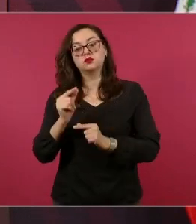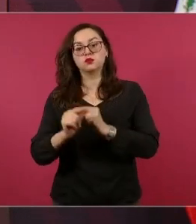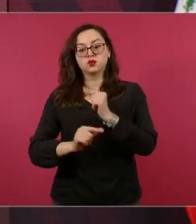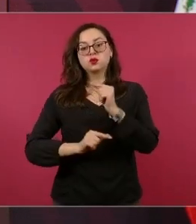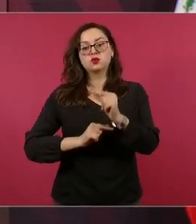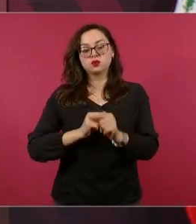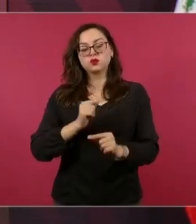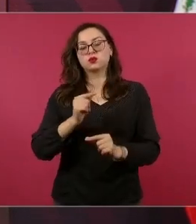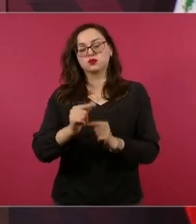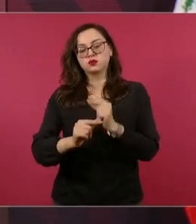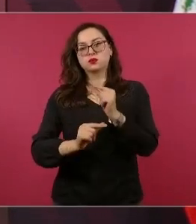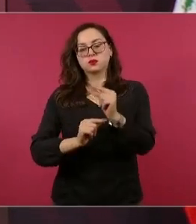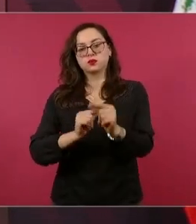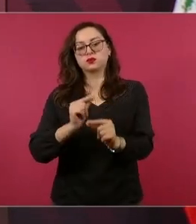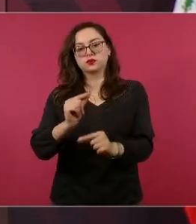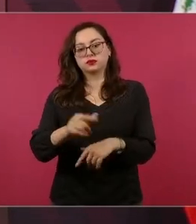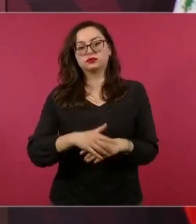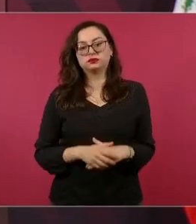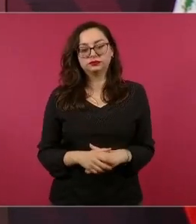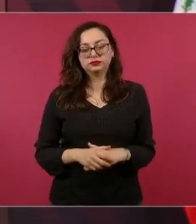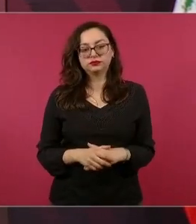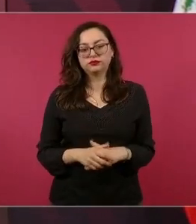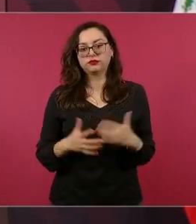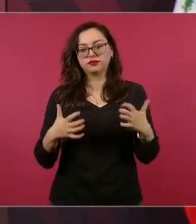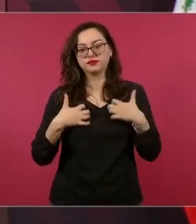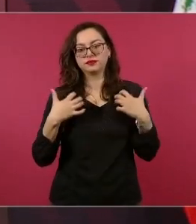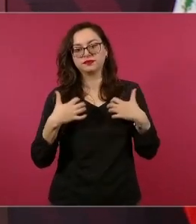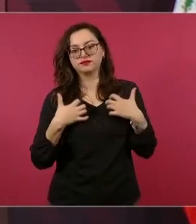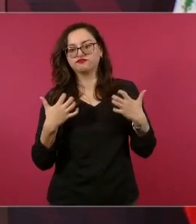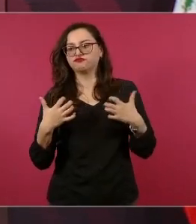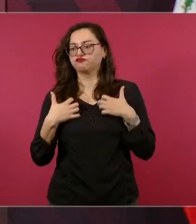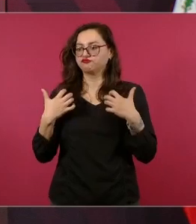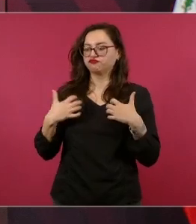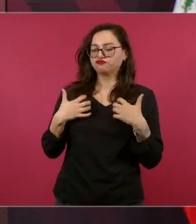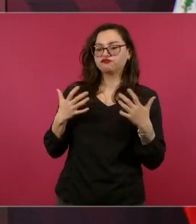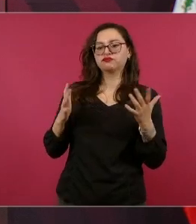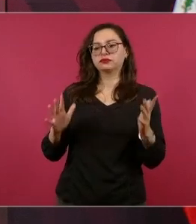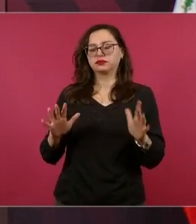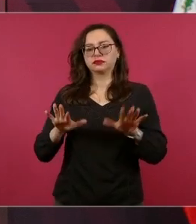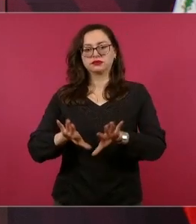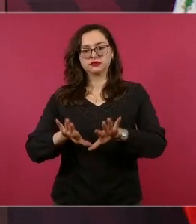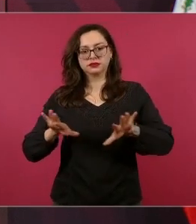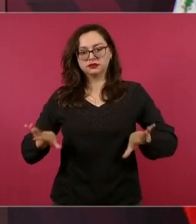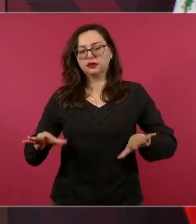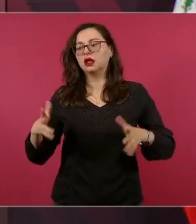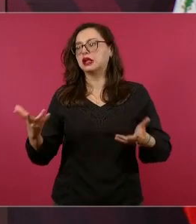se va logrando, ya son menos los que están en los albergues.